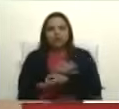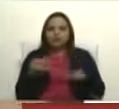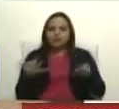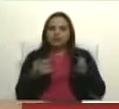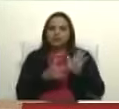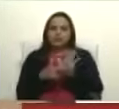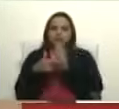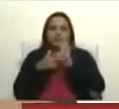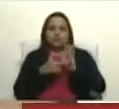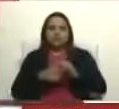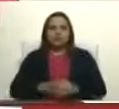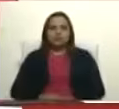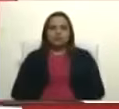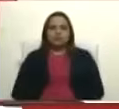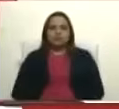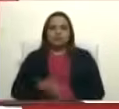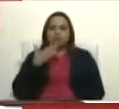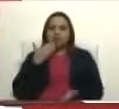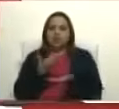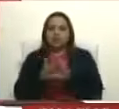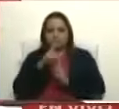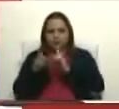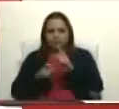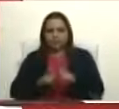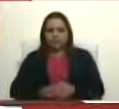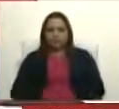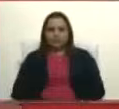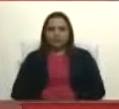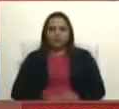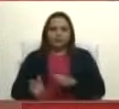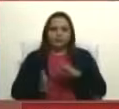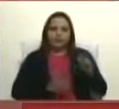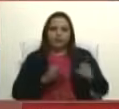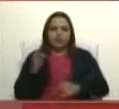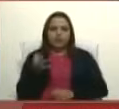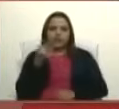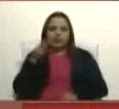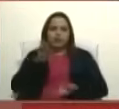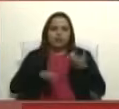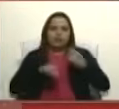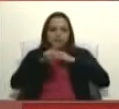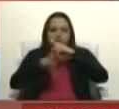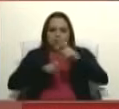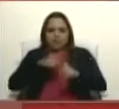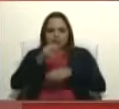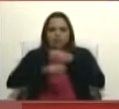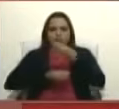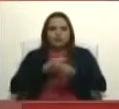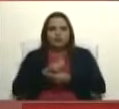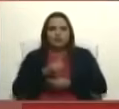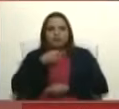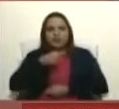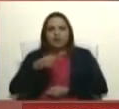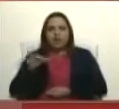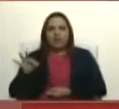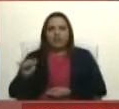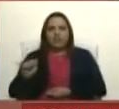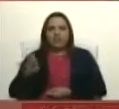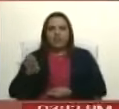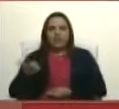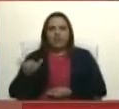surgir. Gracias, Ilenia. La tercera y última pregunta la realiza Fabiana Márquez